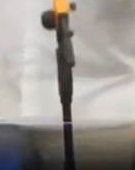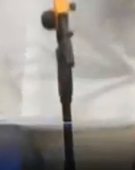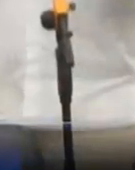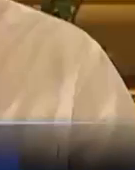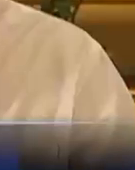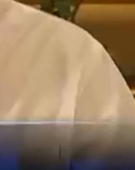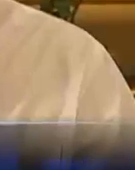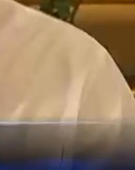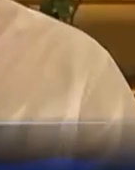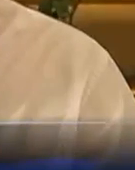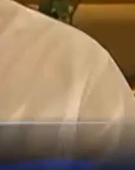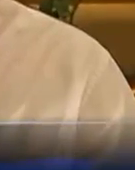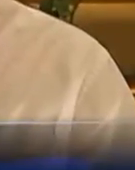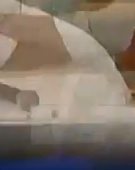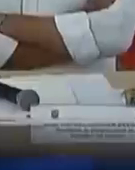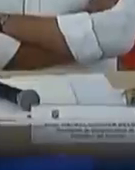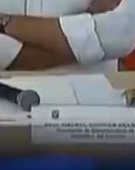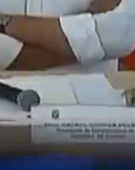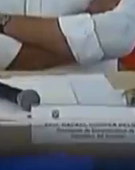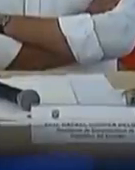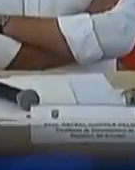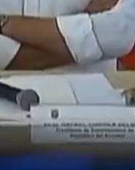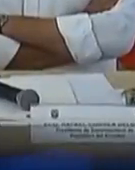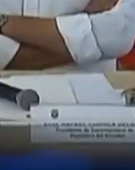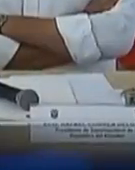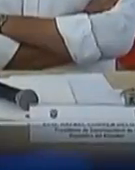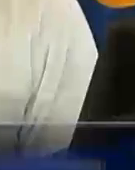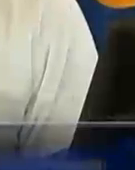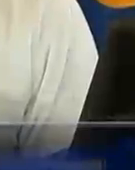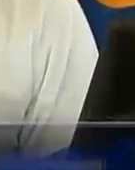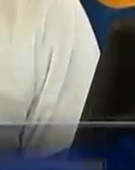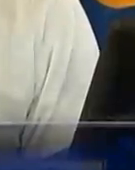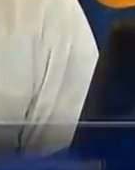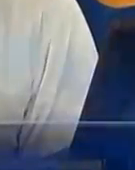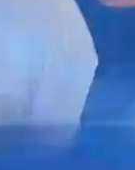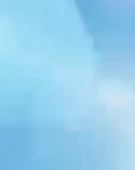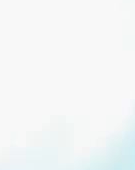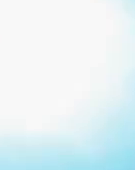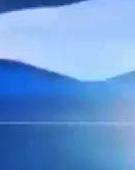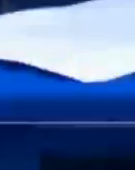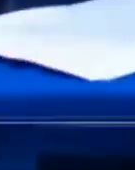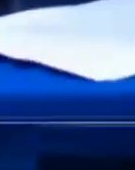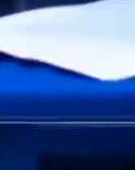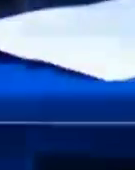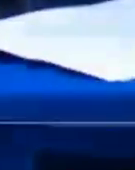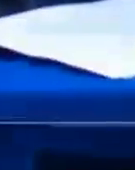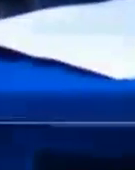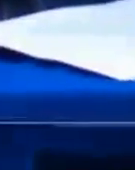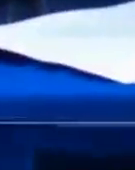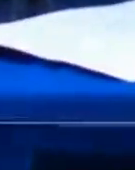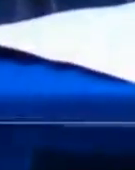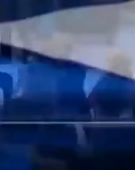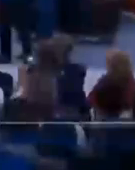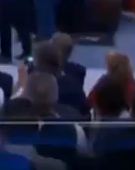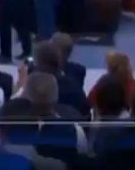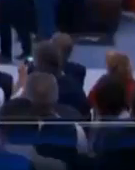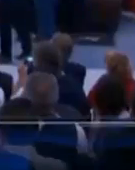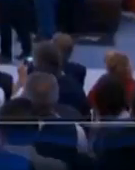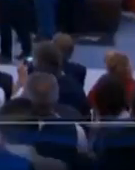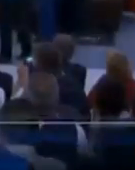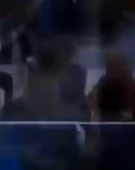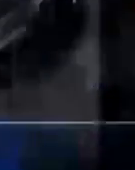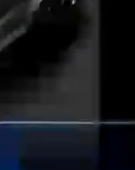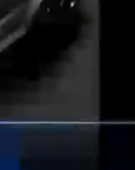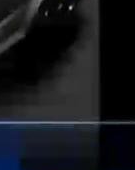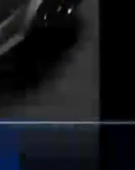Ecuador y Colombia estrechan relaciones bilaterales en el quinto gabinete binacional. Ecuador contará con la primera empresa